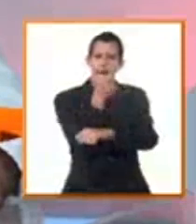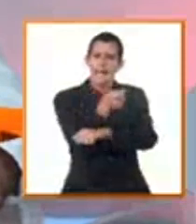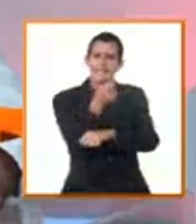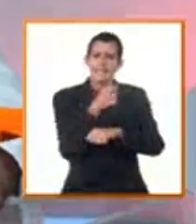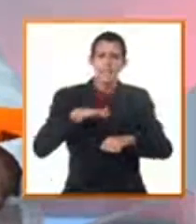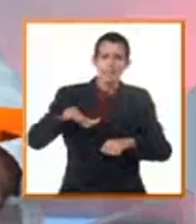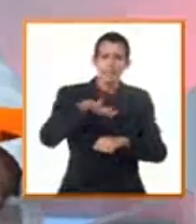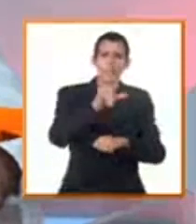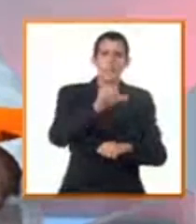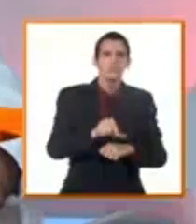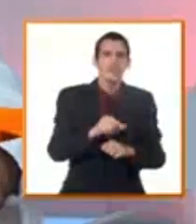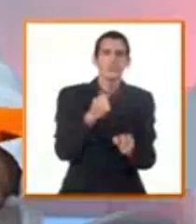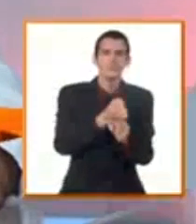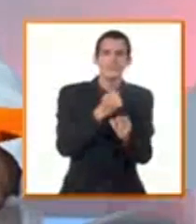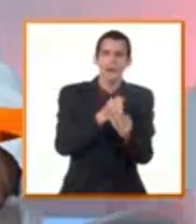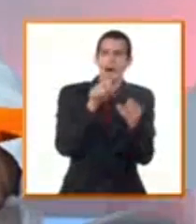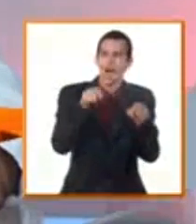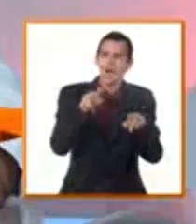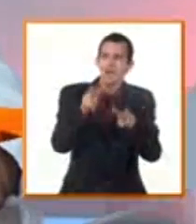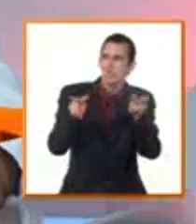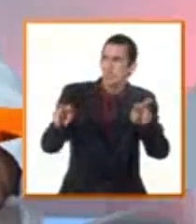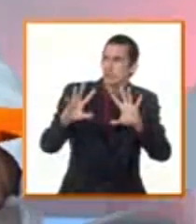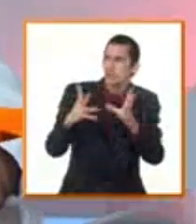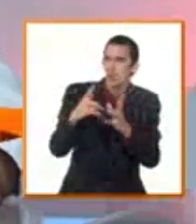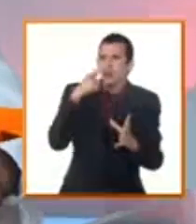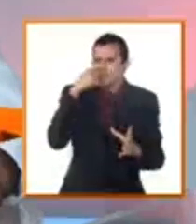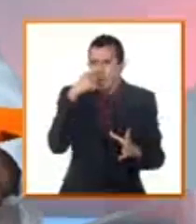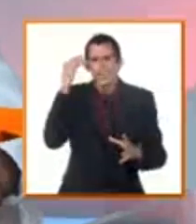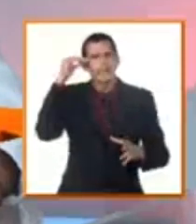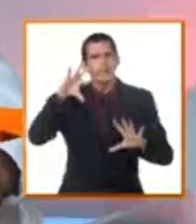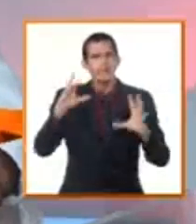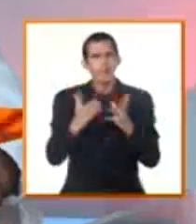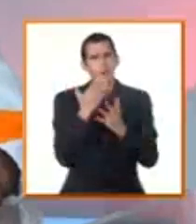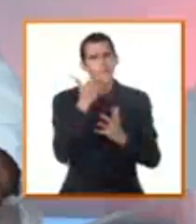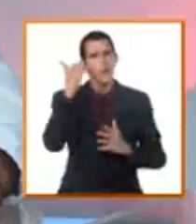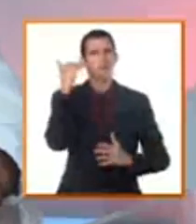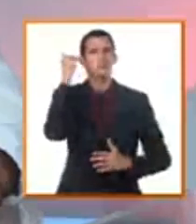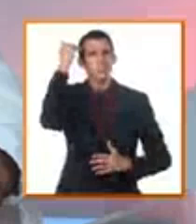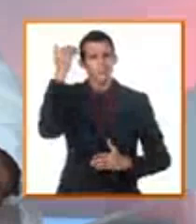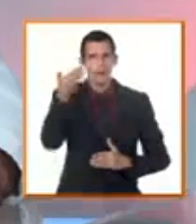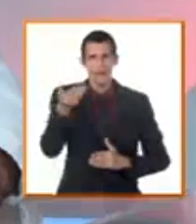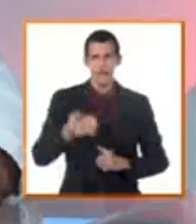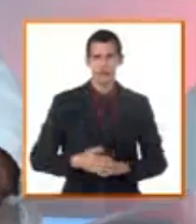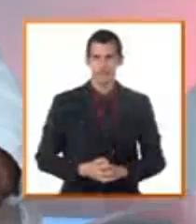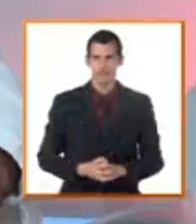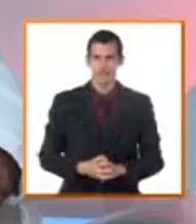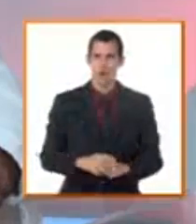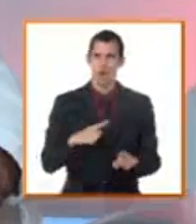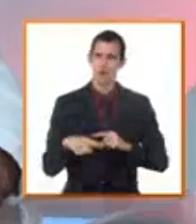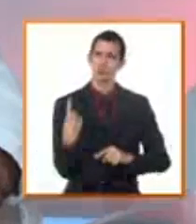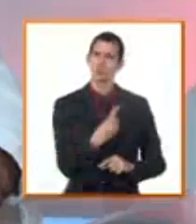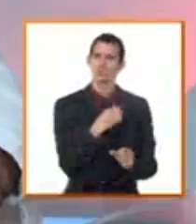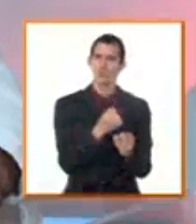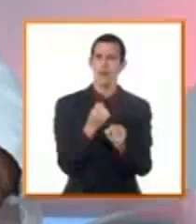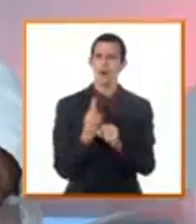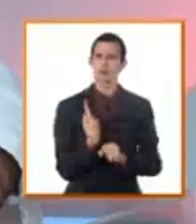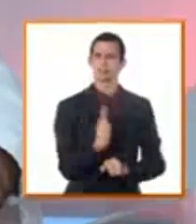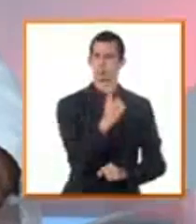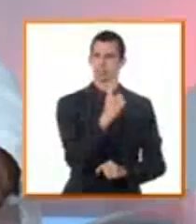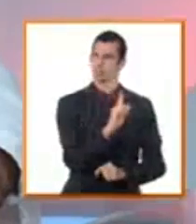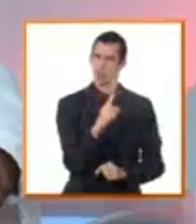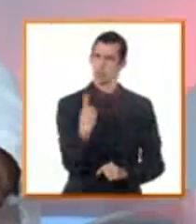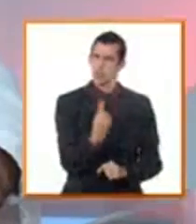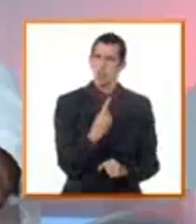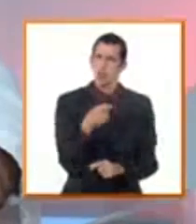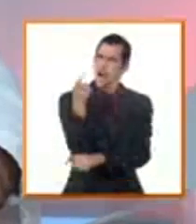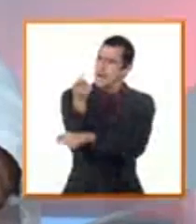estado diciendo por todos los participantes, y también con un enfoque sistémico y de coordinación con el Ministerio del Interior y el resto de las autoridades que hoy